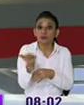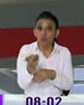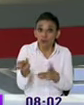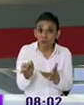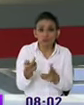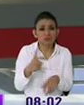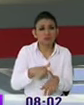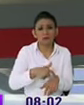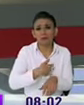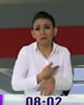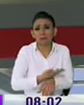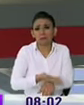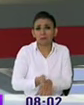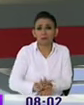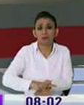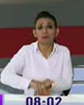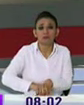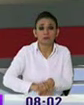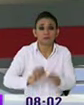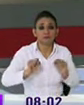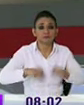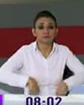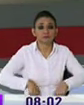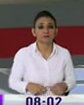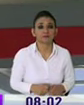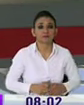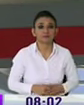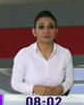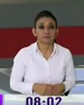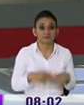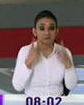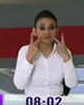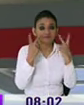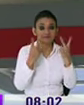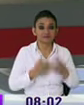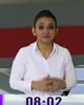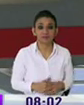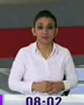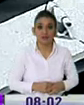tiempo necesario para perpetrar el delito. Fíjense ustedes cómo accionaron.